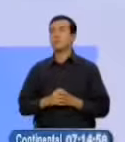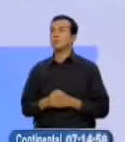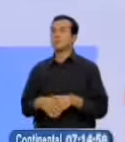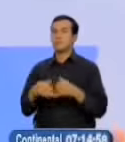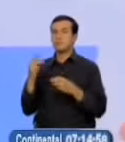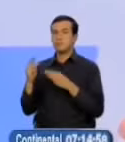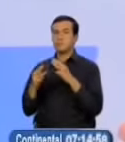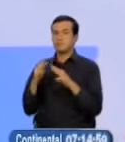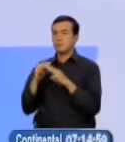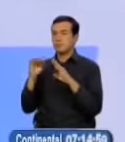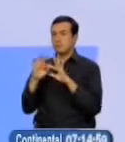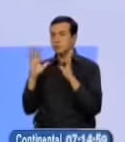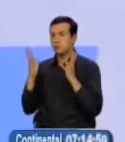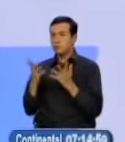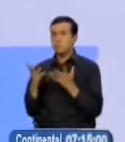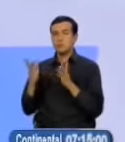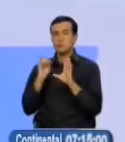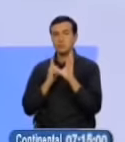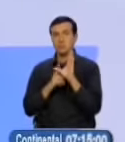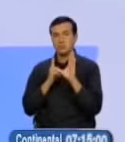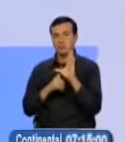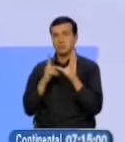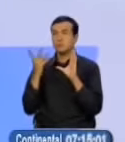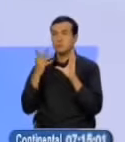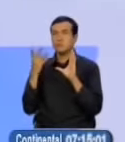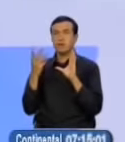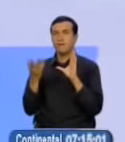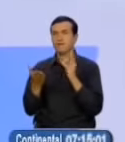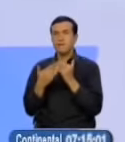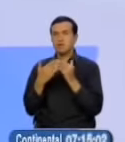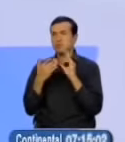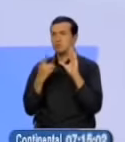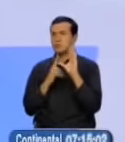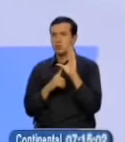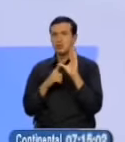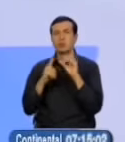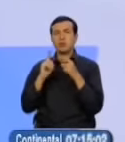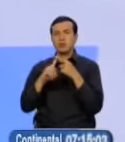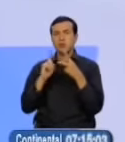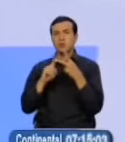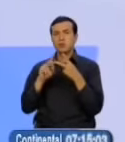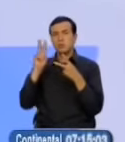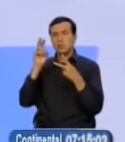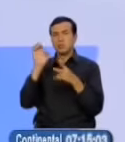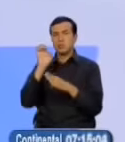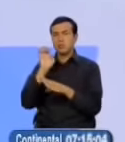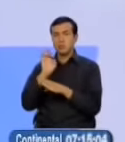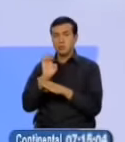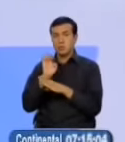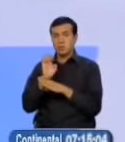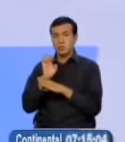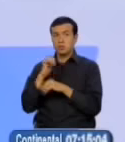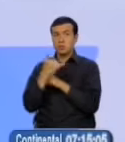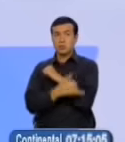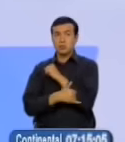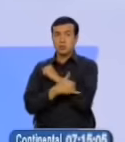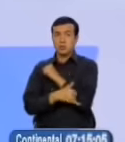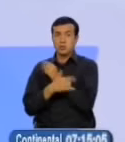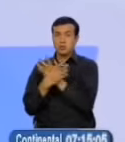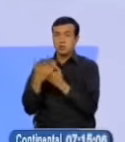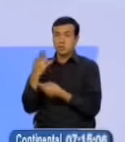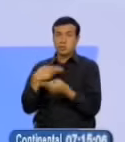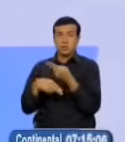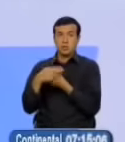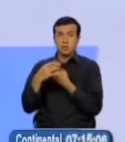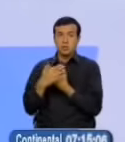mundo mega globalizado, en donde el capital se mueve con gran facilidad, la otra tarea es hacer del Ecuador un país y un